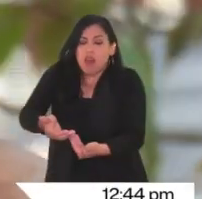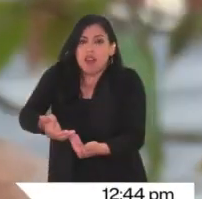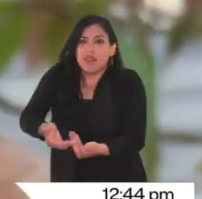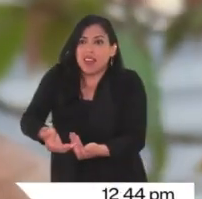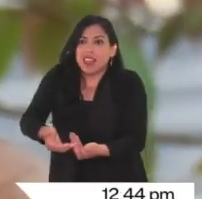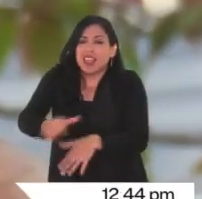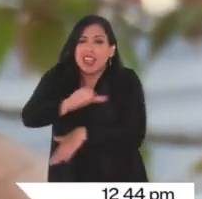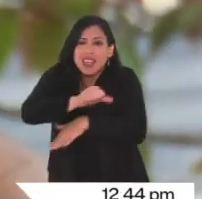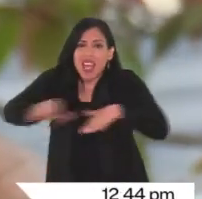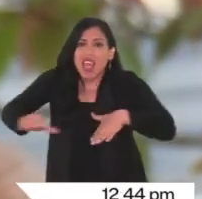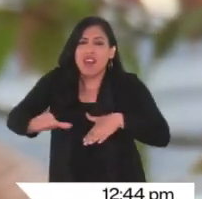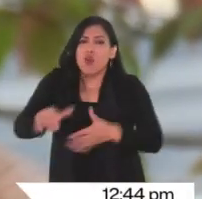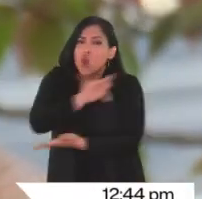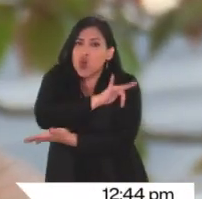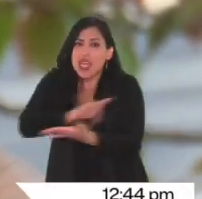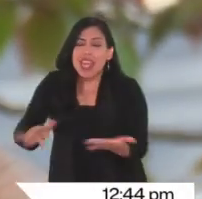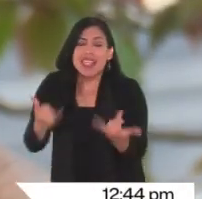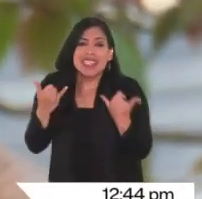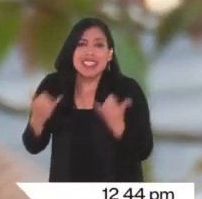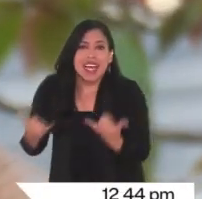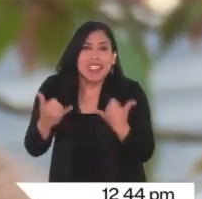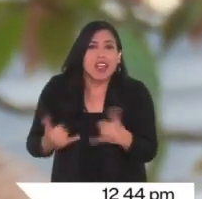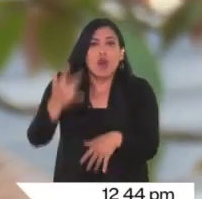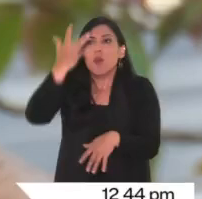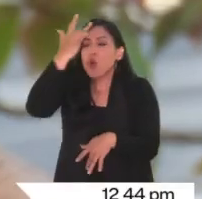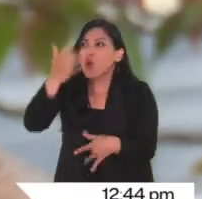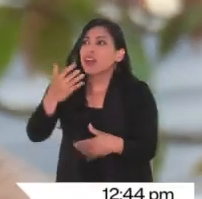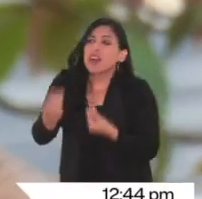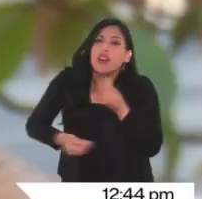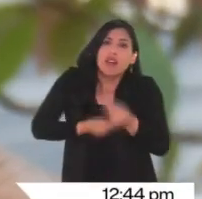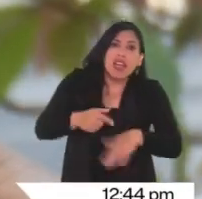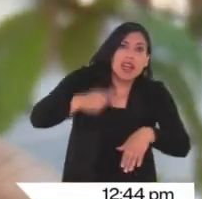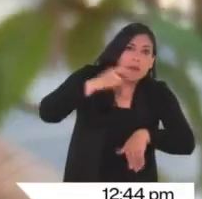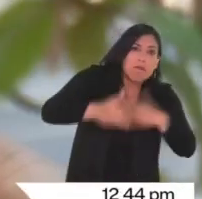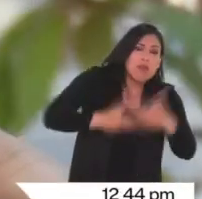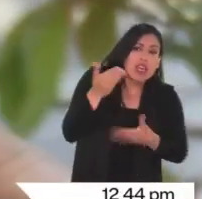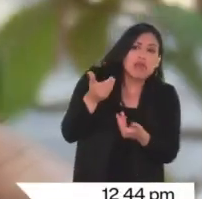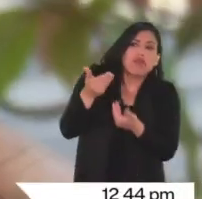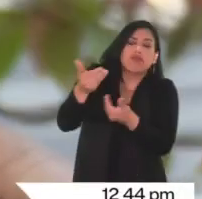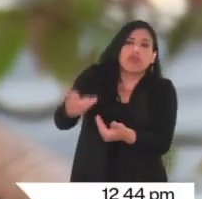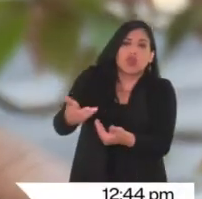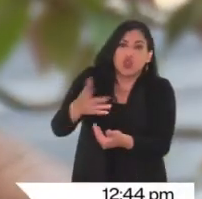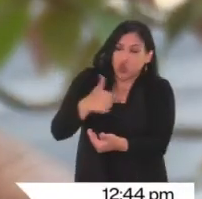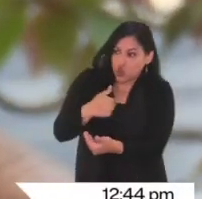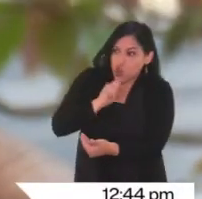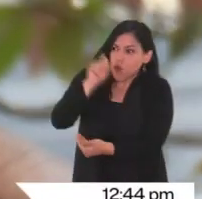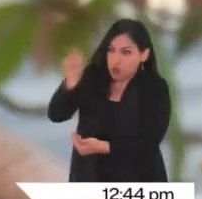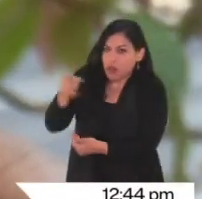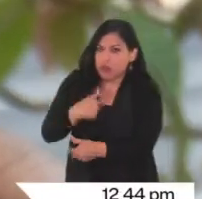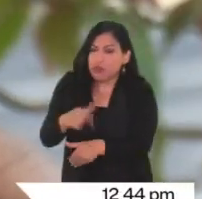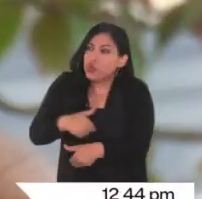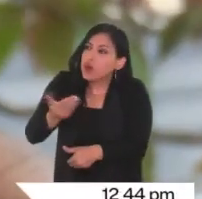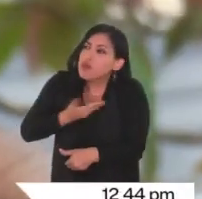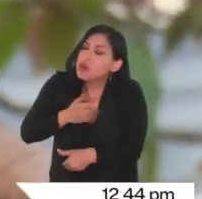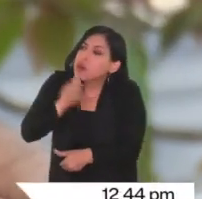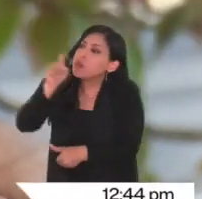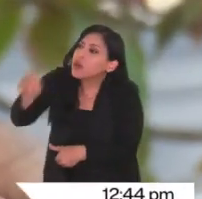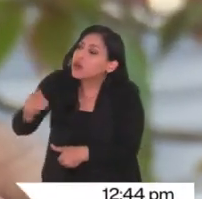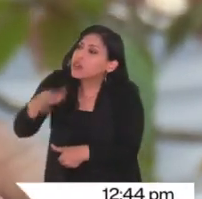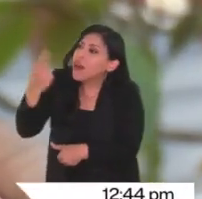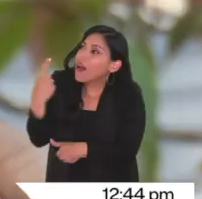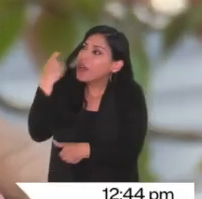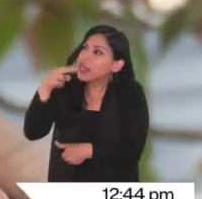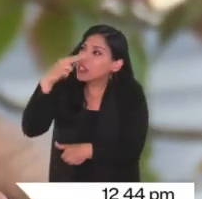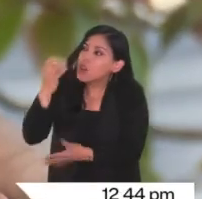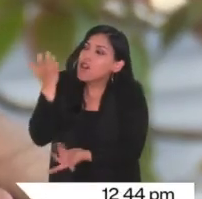tiene la perforación, hay que hacerlo de inmediato porque entonces no sabemos desde qué horas lo tienen. Yo le pregunté que si el niño venía desde ayer